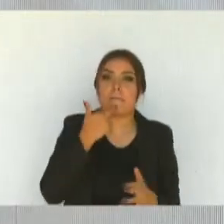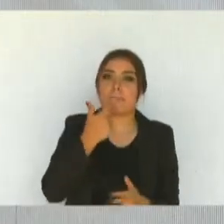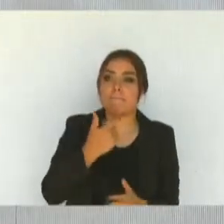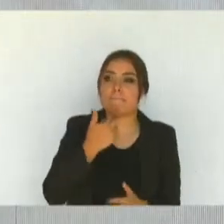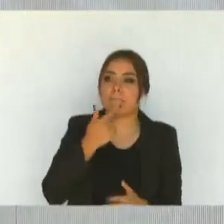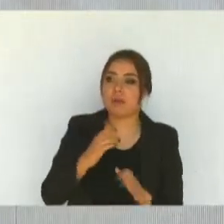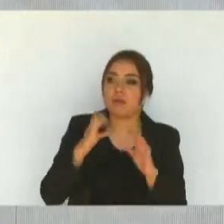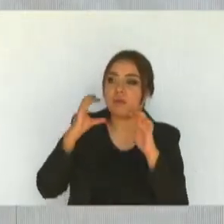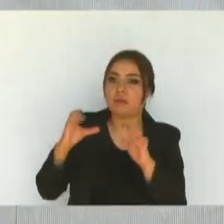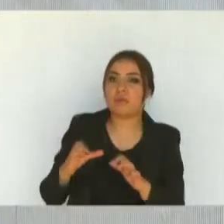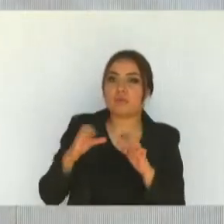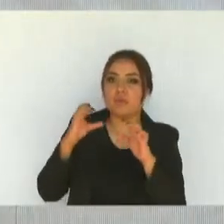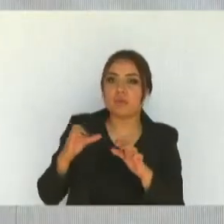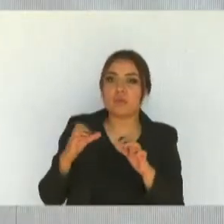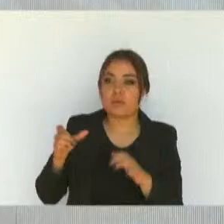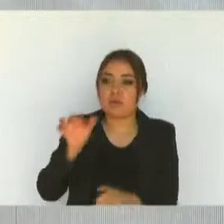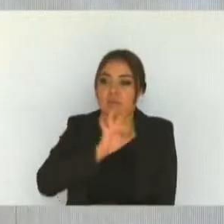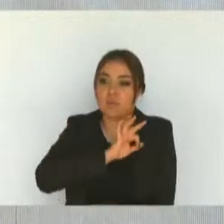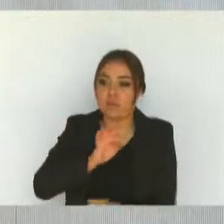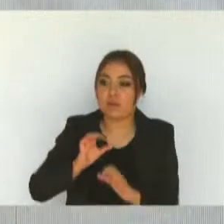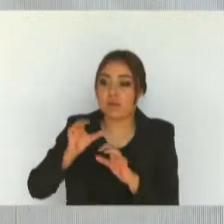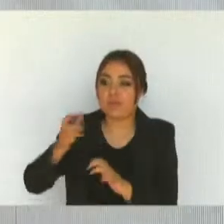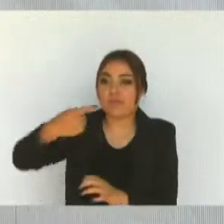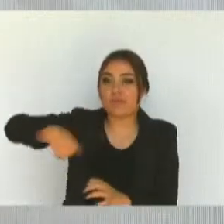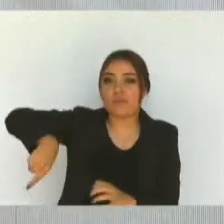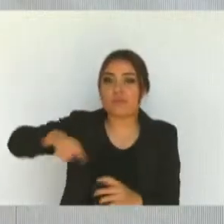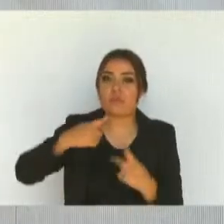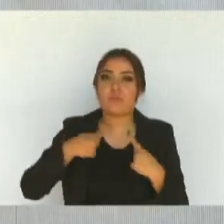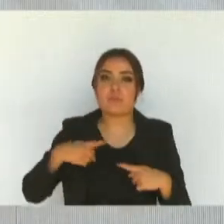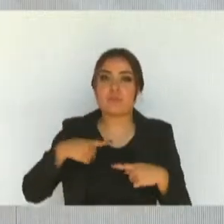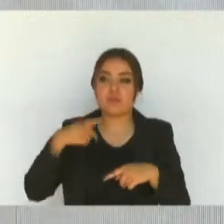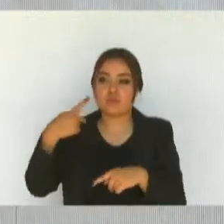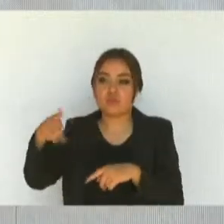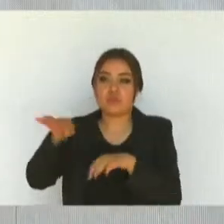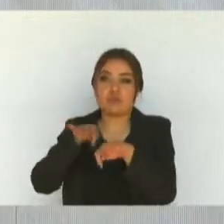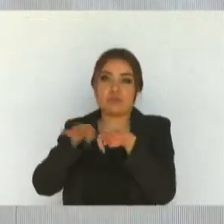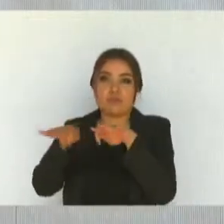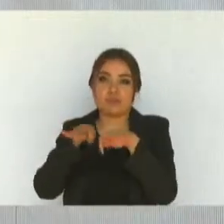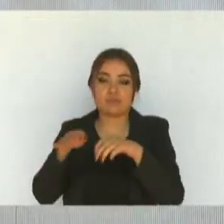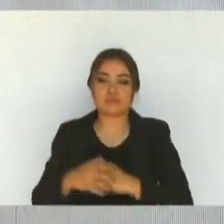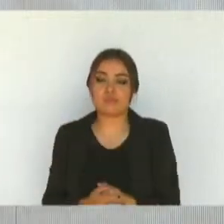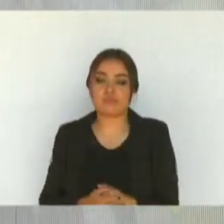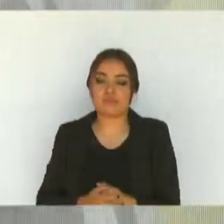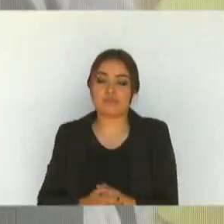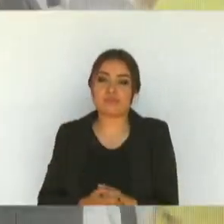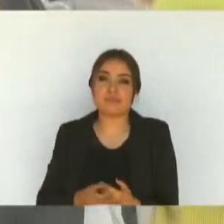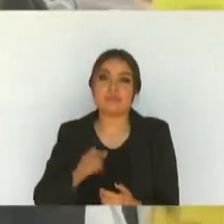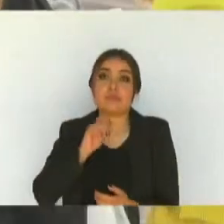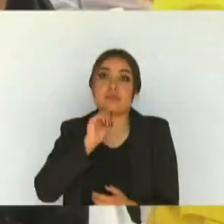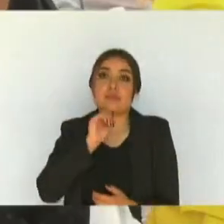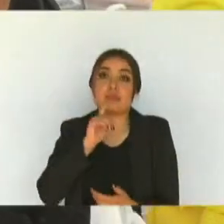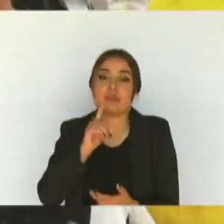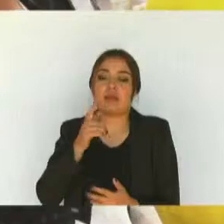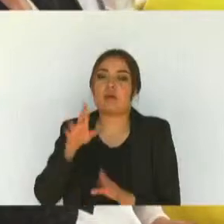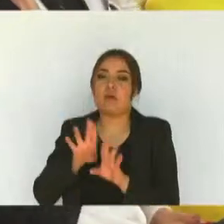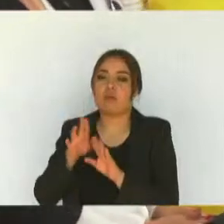integral se fortalezca la seguridad y la salud en el trabajo, así también como reducir el impacto